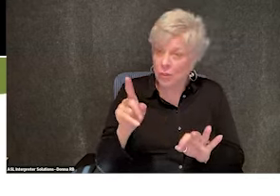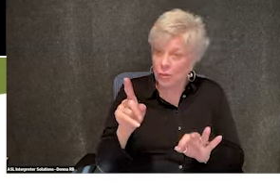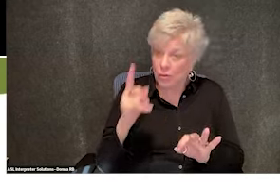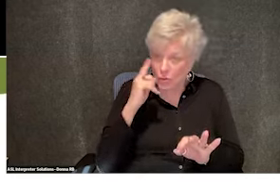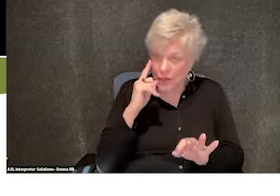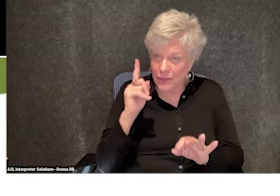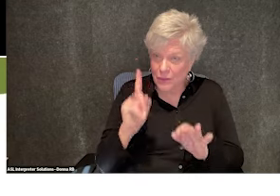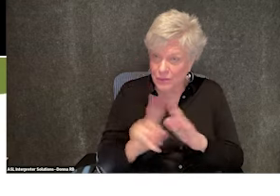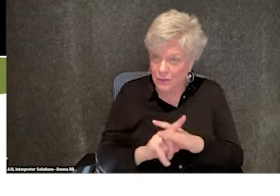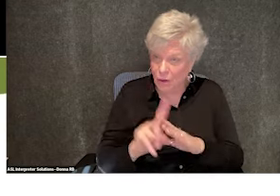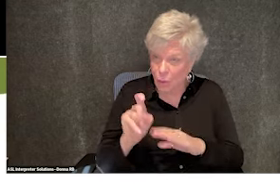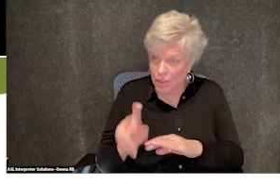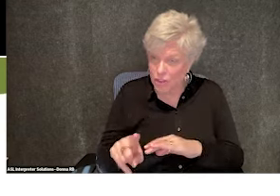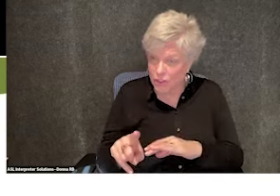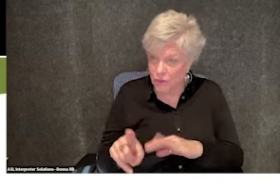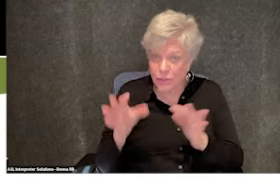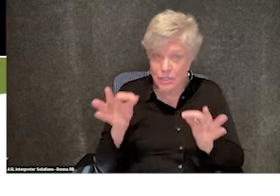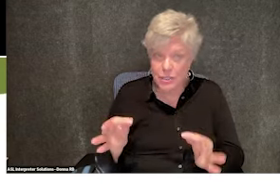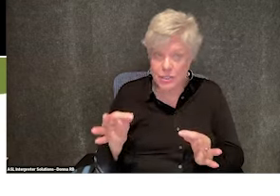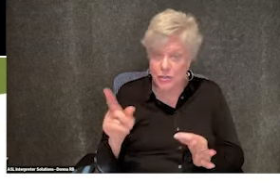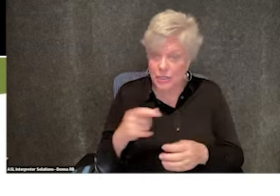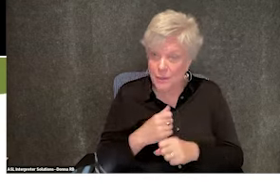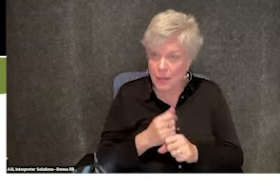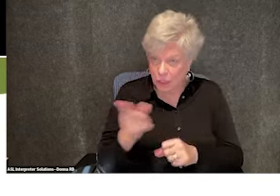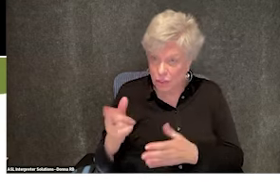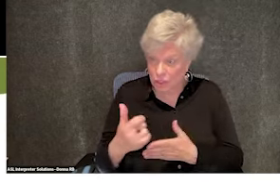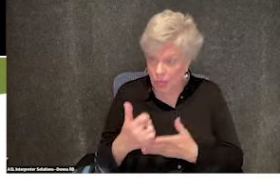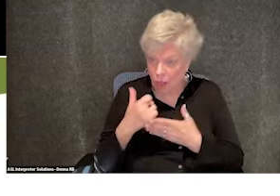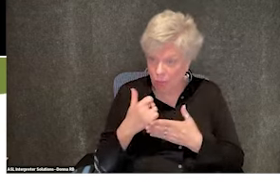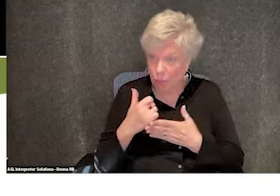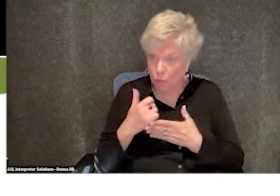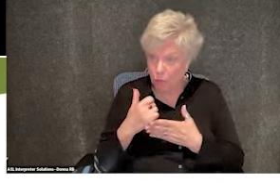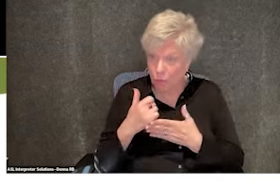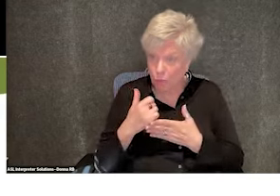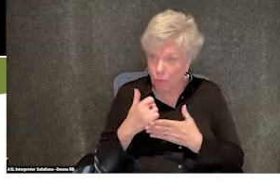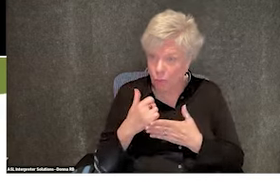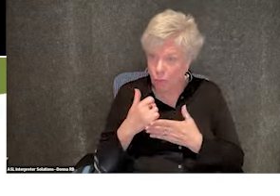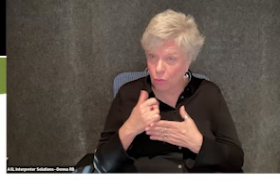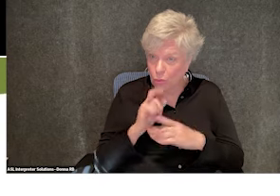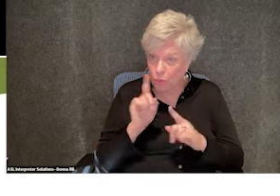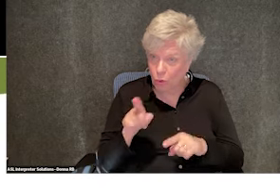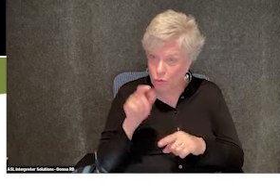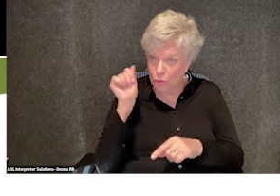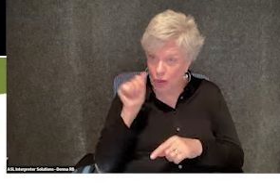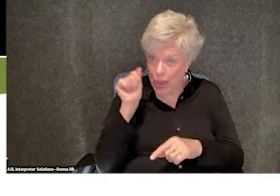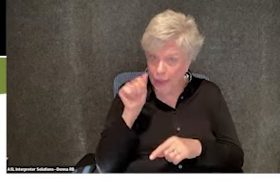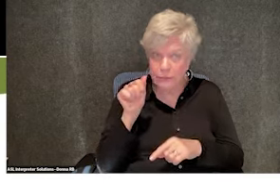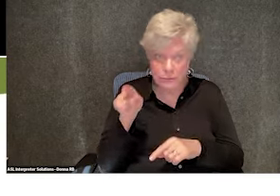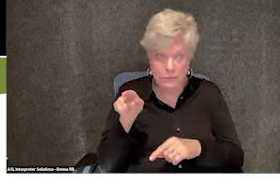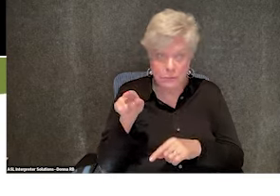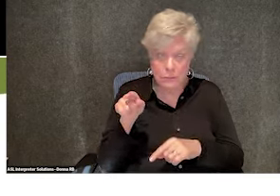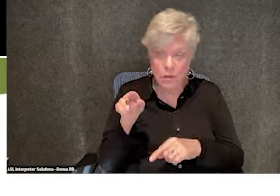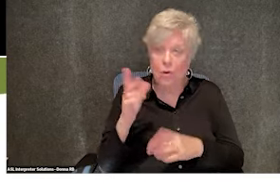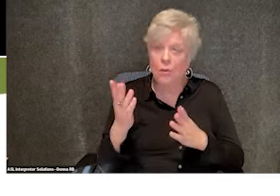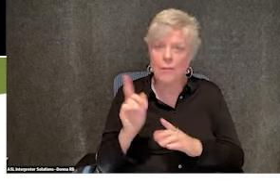antes cuando estaba en la escuela utilizaba a sus maestros, iba, sí, mis padres son mis apoyadores